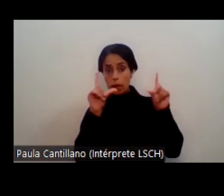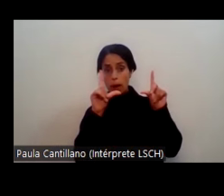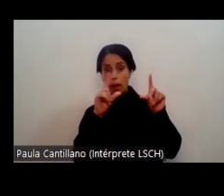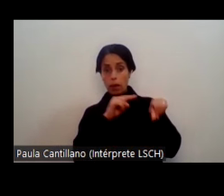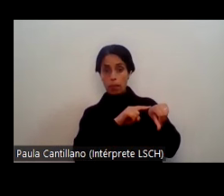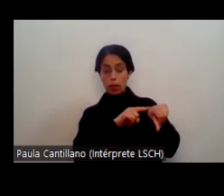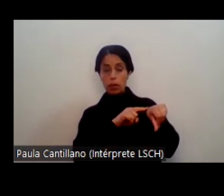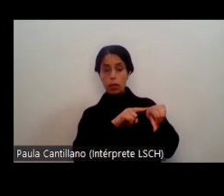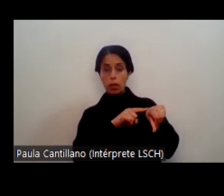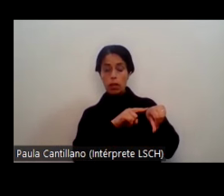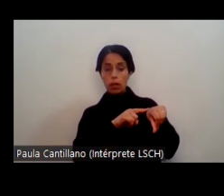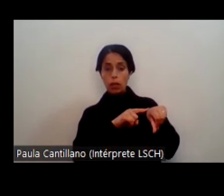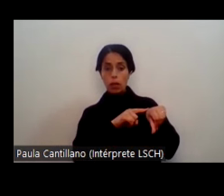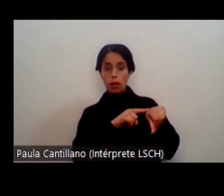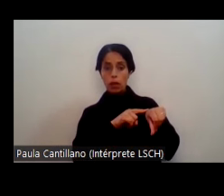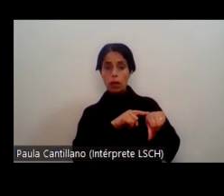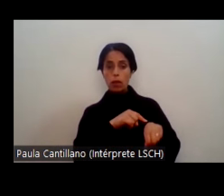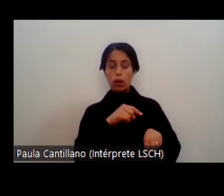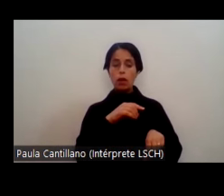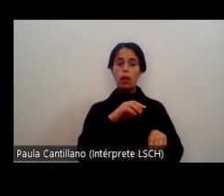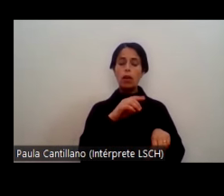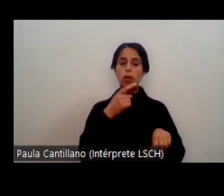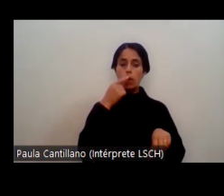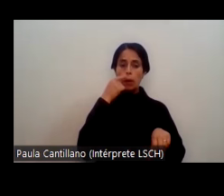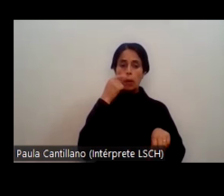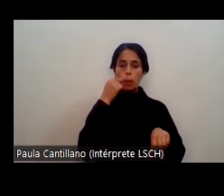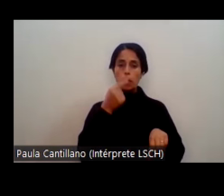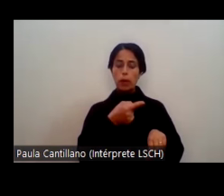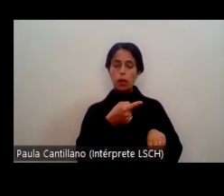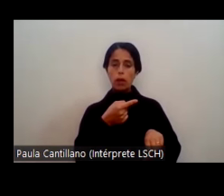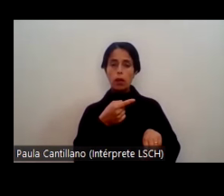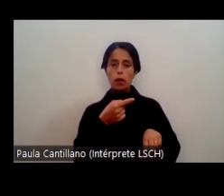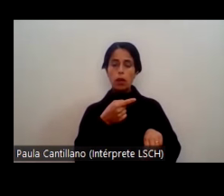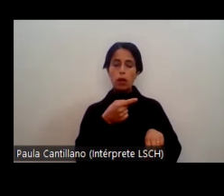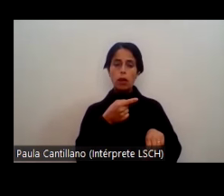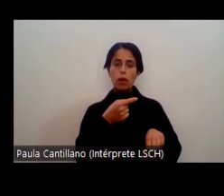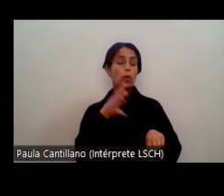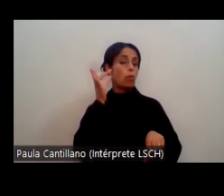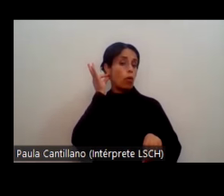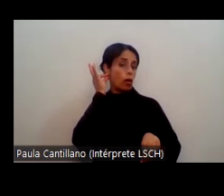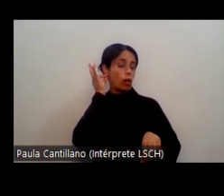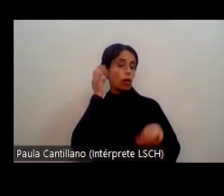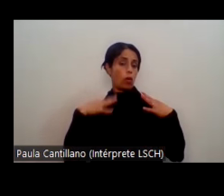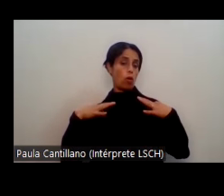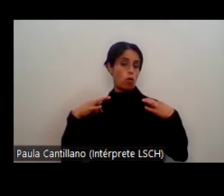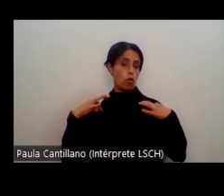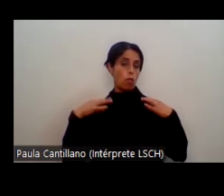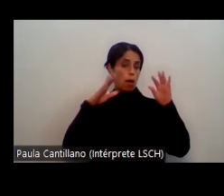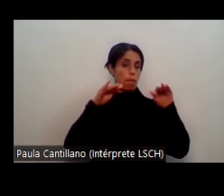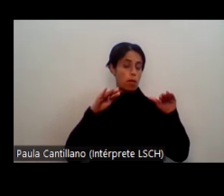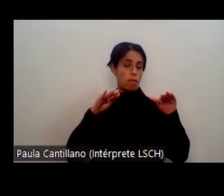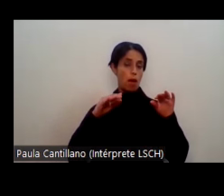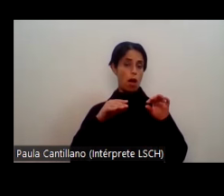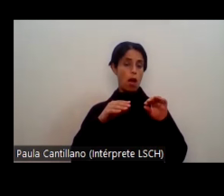del colega Agustín Llagostera, donde nos presenta a hombres y mujeres vestidos con un mismo tipo de túnica,